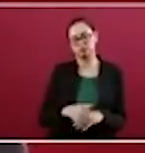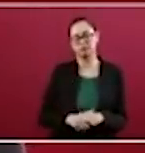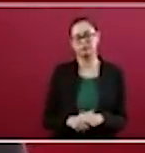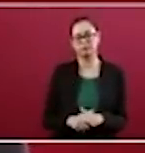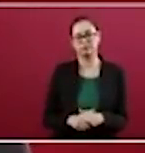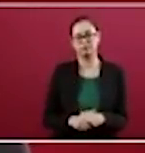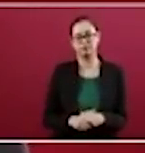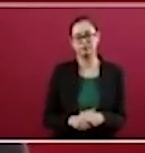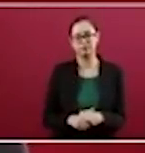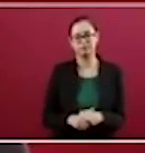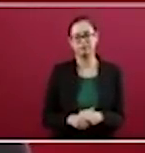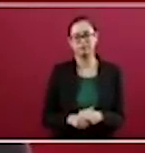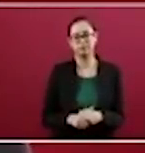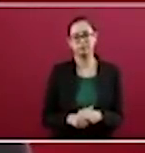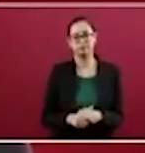Muchos de nosotros